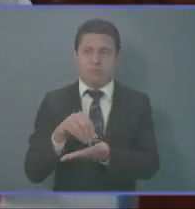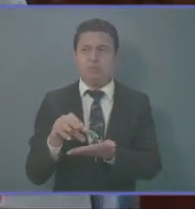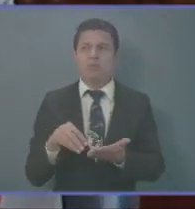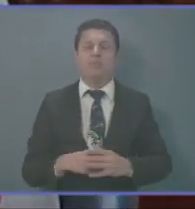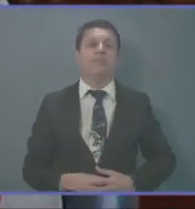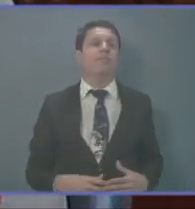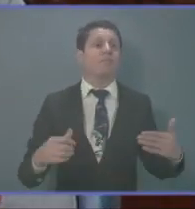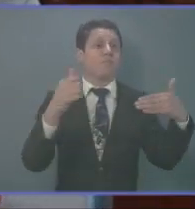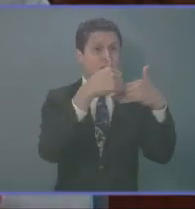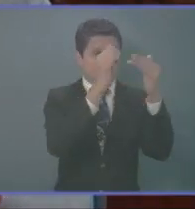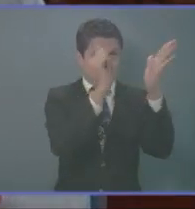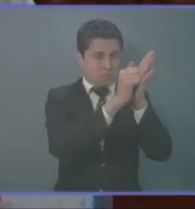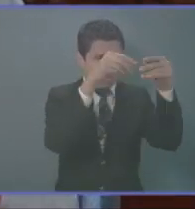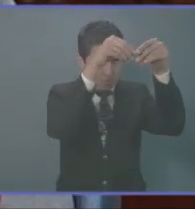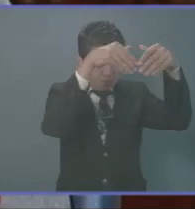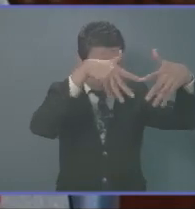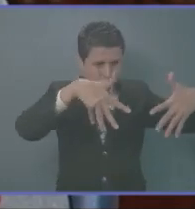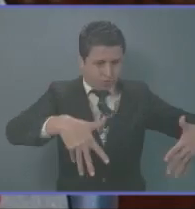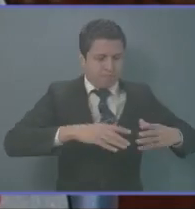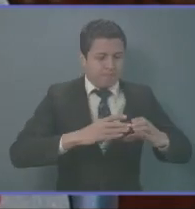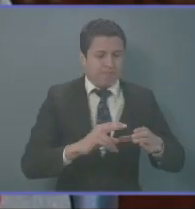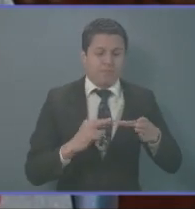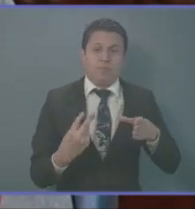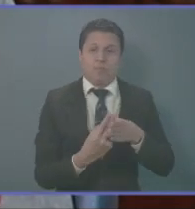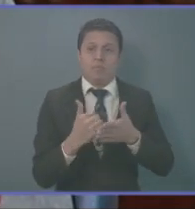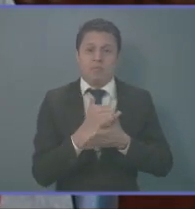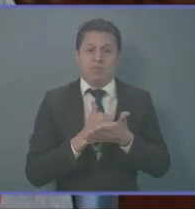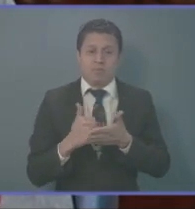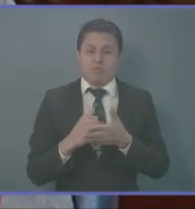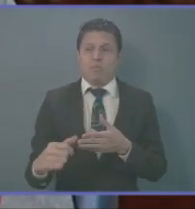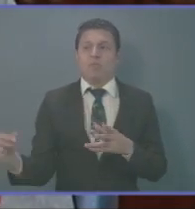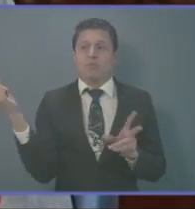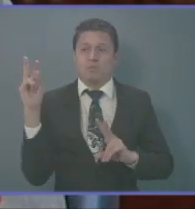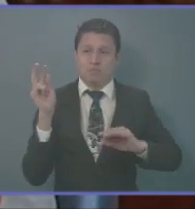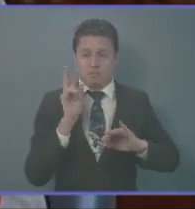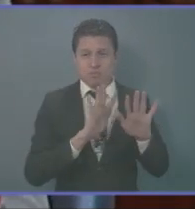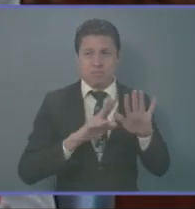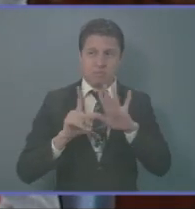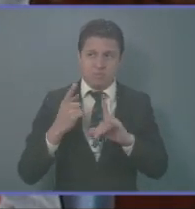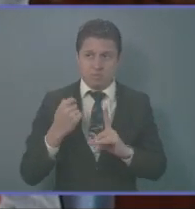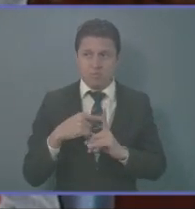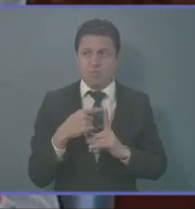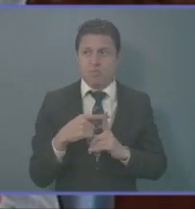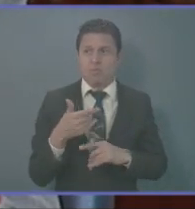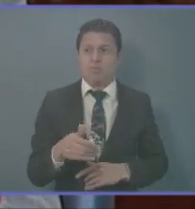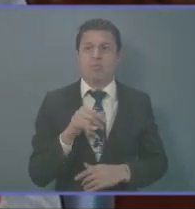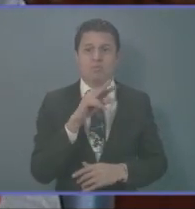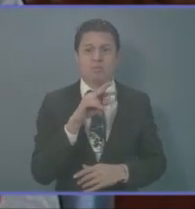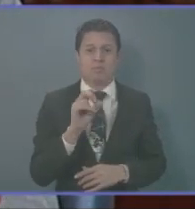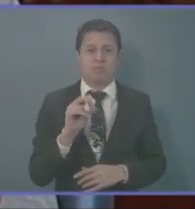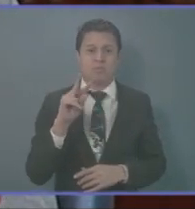Comisión de Hacienda y Especial del Presupuesto, Palacio Legislativo, San Salvador, 16 de abril de 2020.